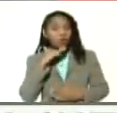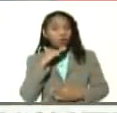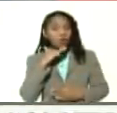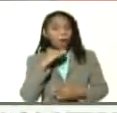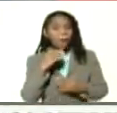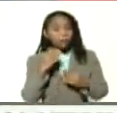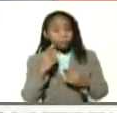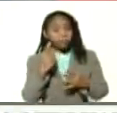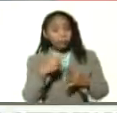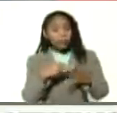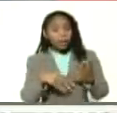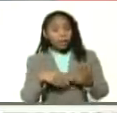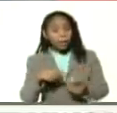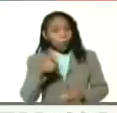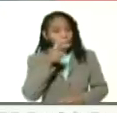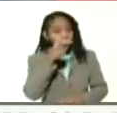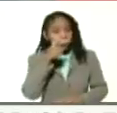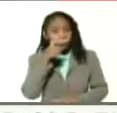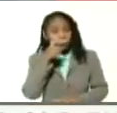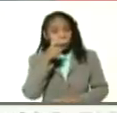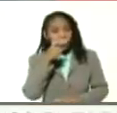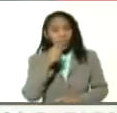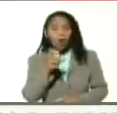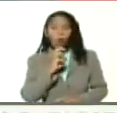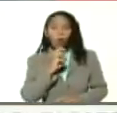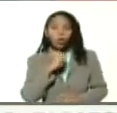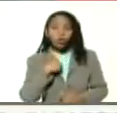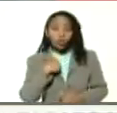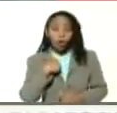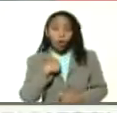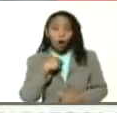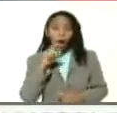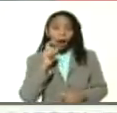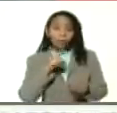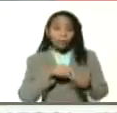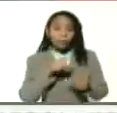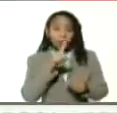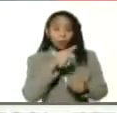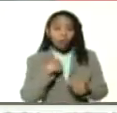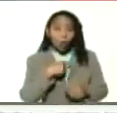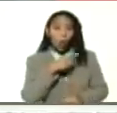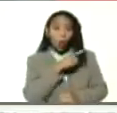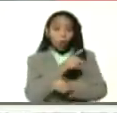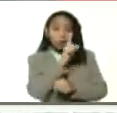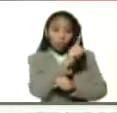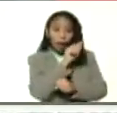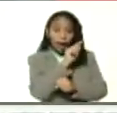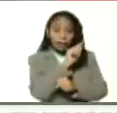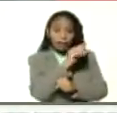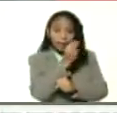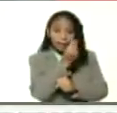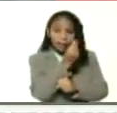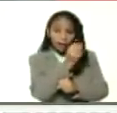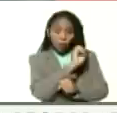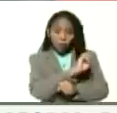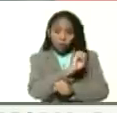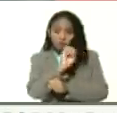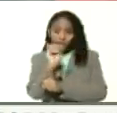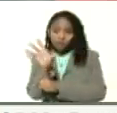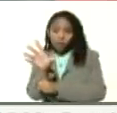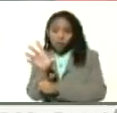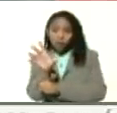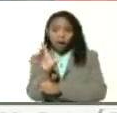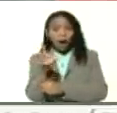producto de la custodia del oro, y yo siendo cliente, te doy la orden de que transfieras esos recursos al PNUD.